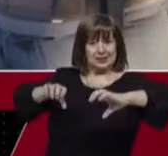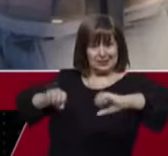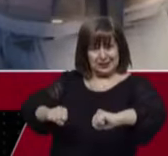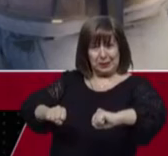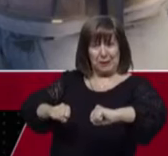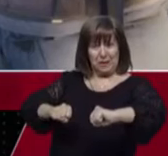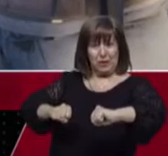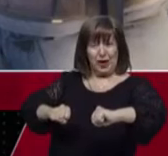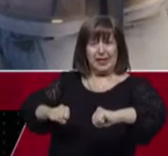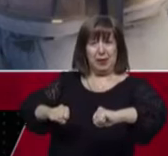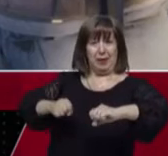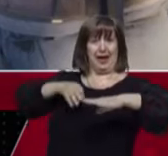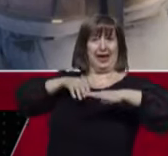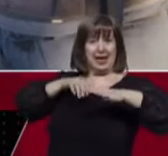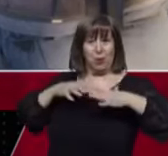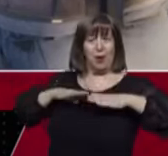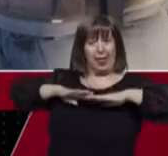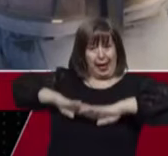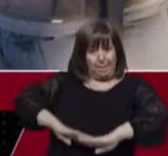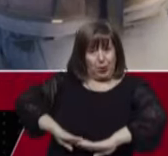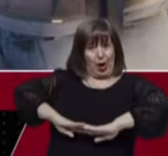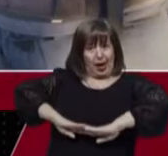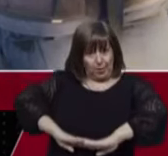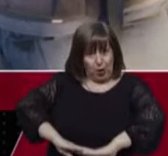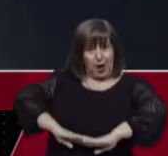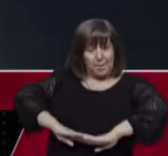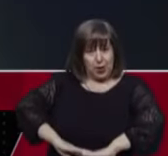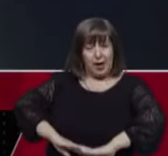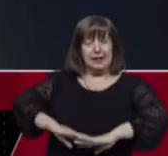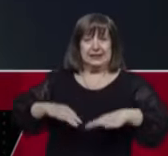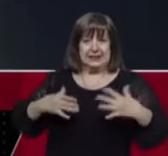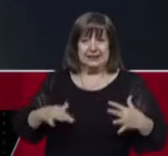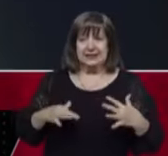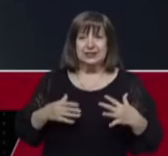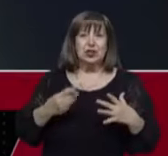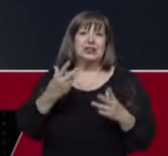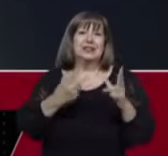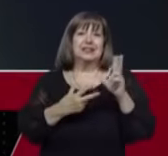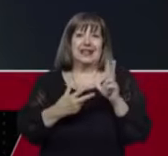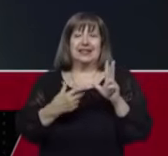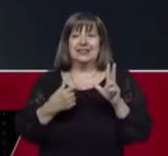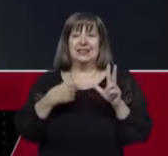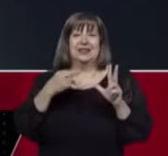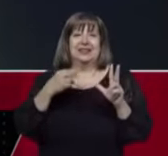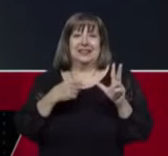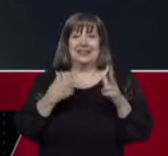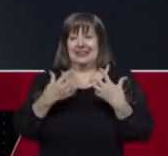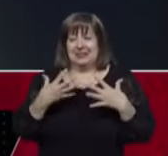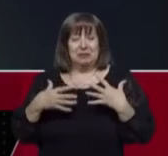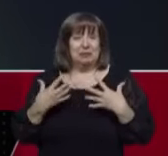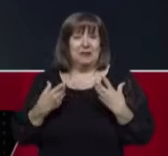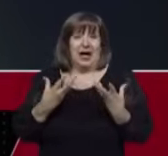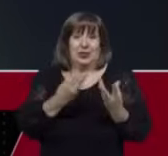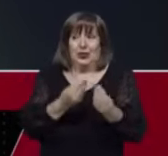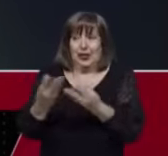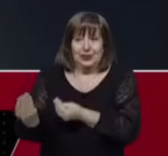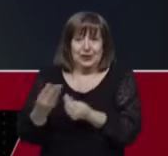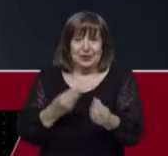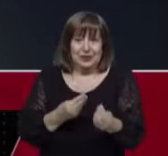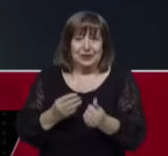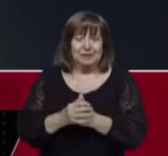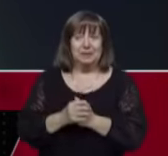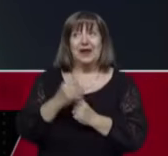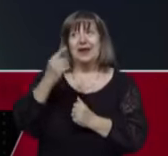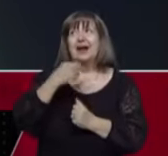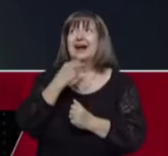la situación es media complicada, sí, pero gracias a Dios a mis compañeras pudimos resolverlo en el momento y gracias a Dios